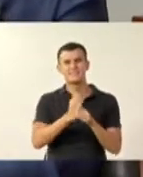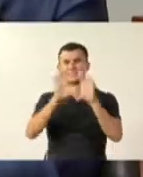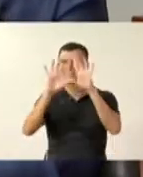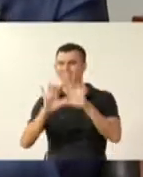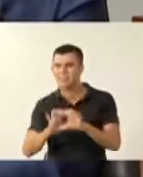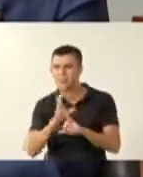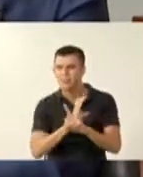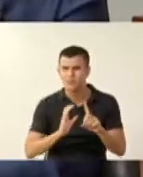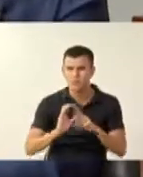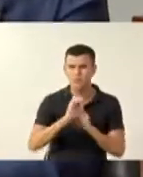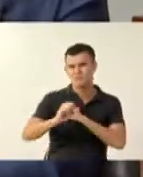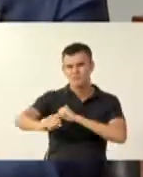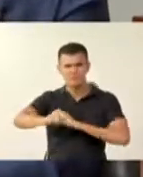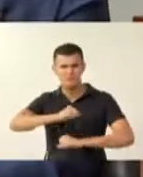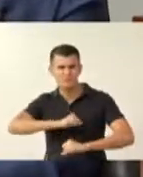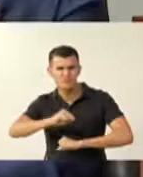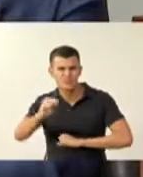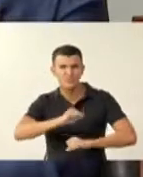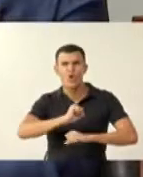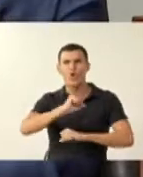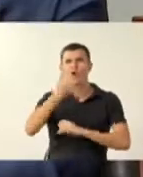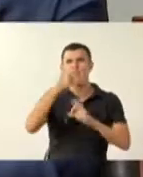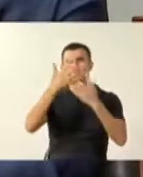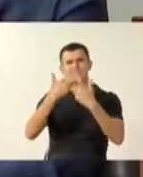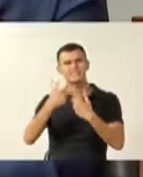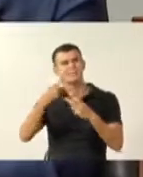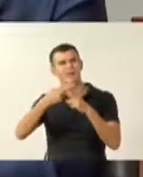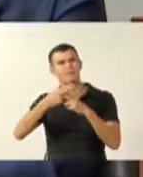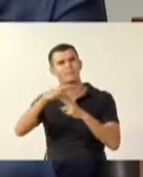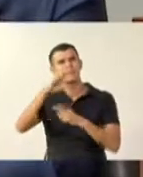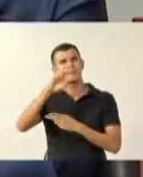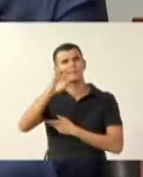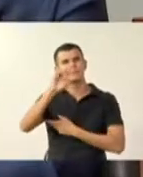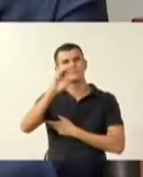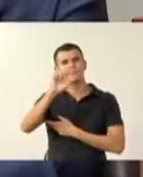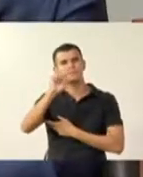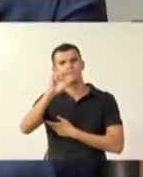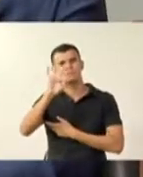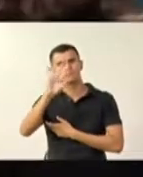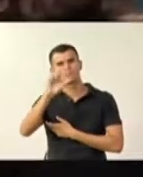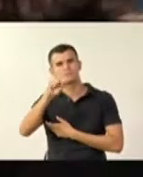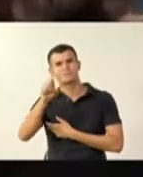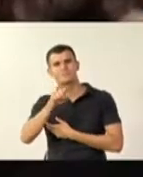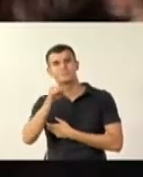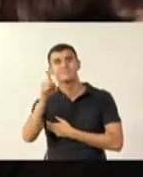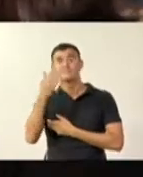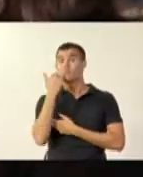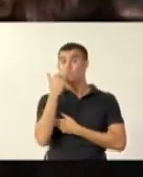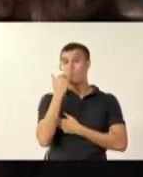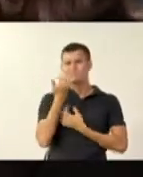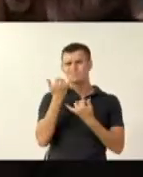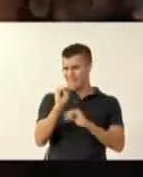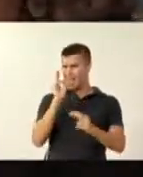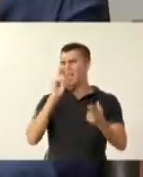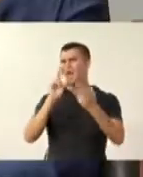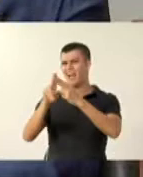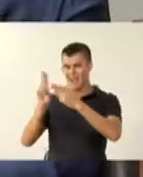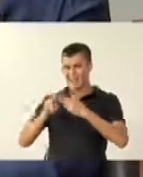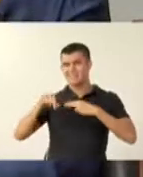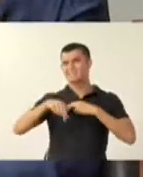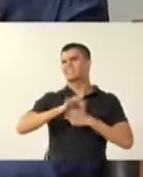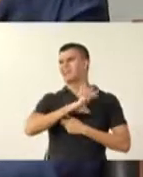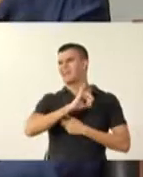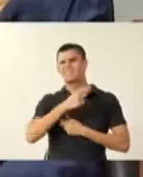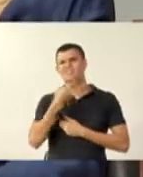pero también como gestora cultural en ProArtes muchísimos años. Entonces, cuando ella llega al Ministerio de Cultura, ya tenía un conocimiento amplio